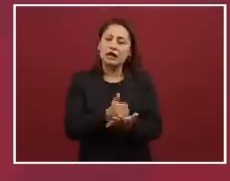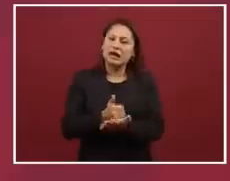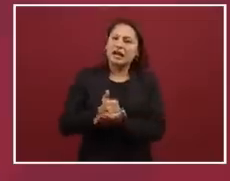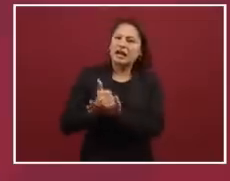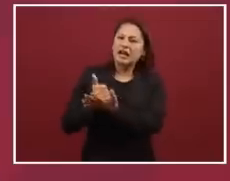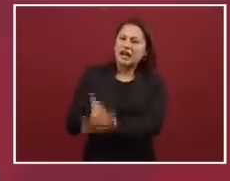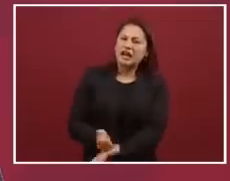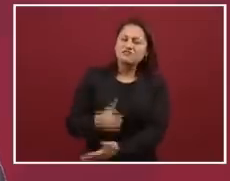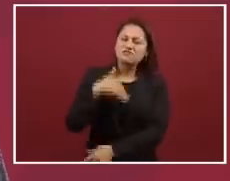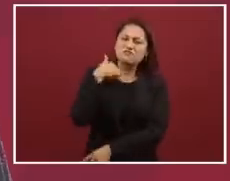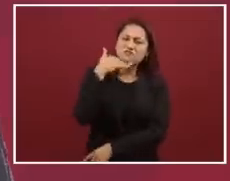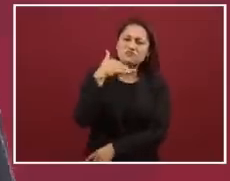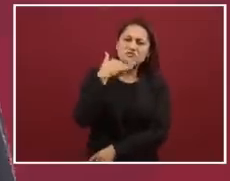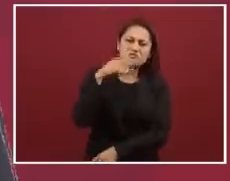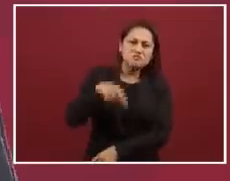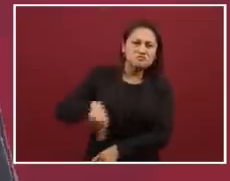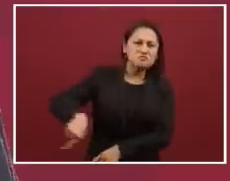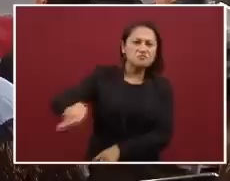para la corrupción.